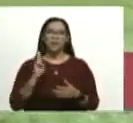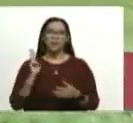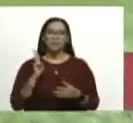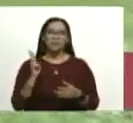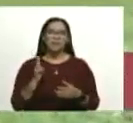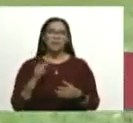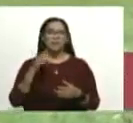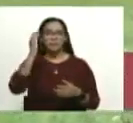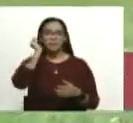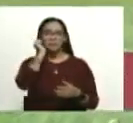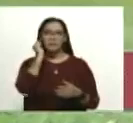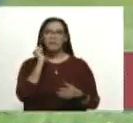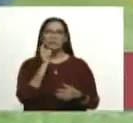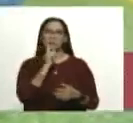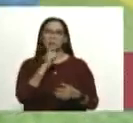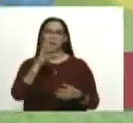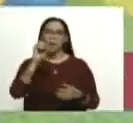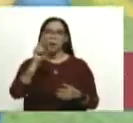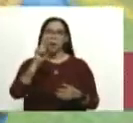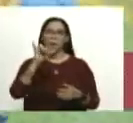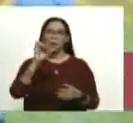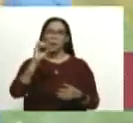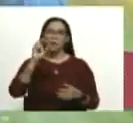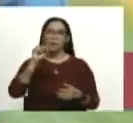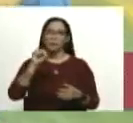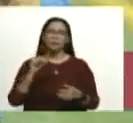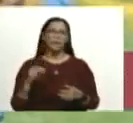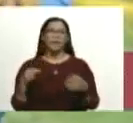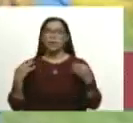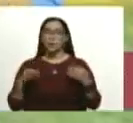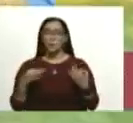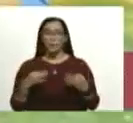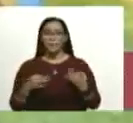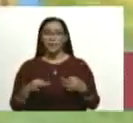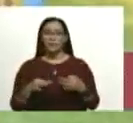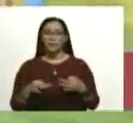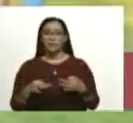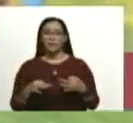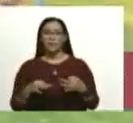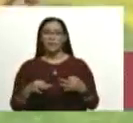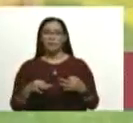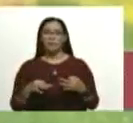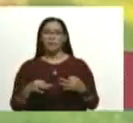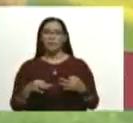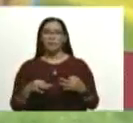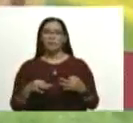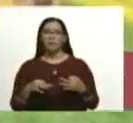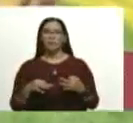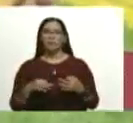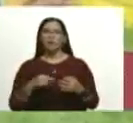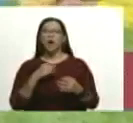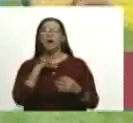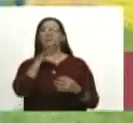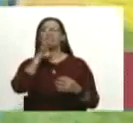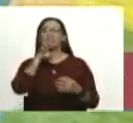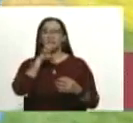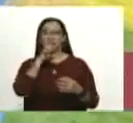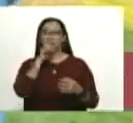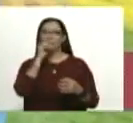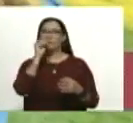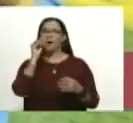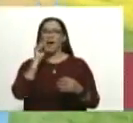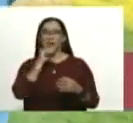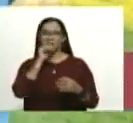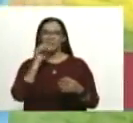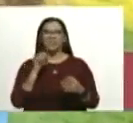Francisco de Miranda le colocaron como nombre, Orión. Él normalmente emite ruido sonidos como si de escándalo.